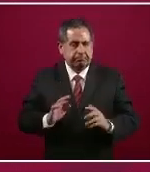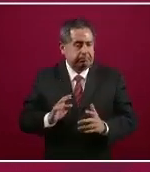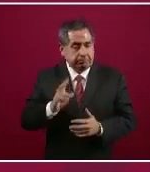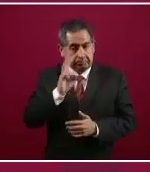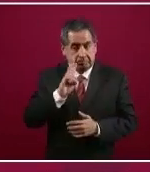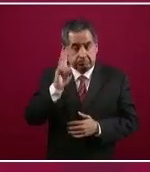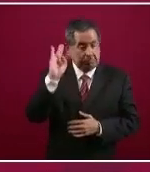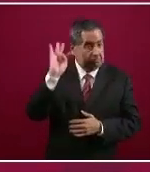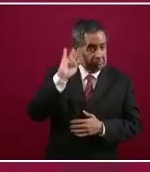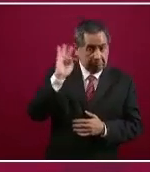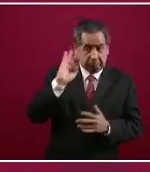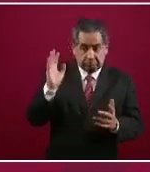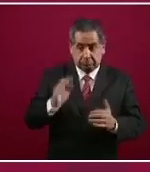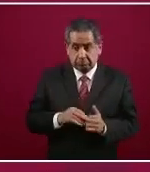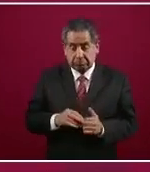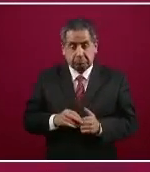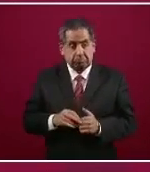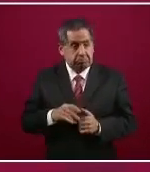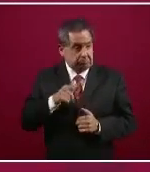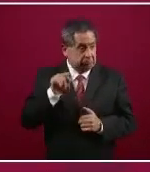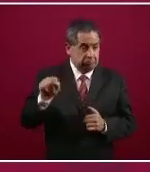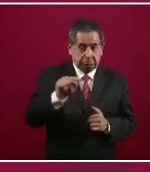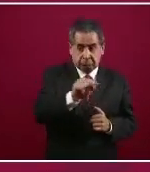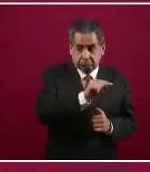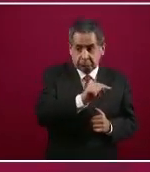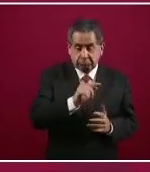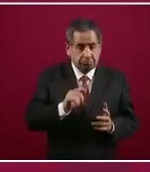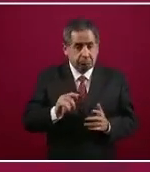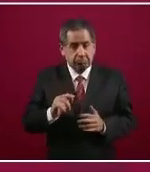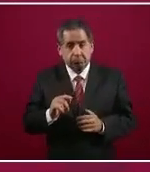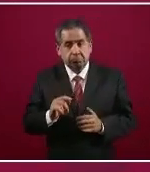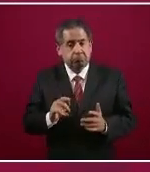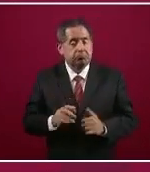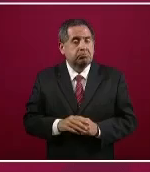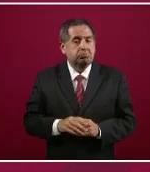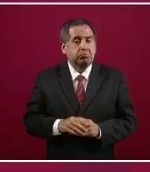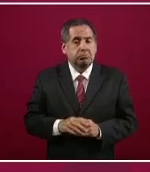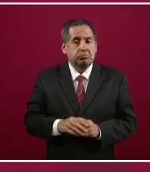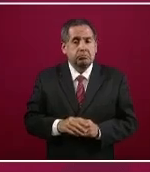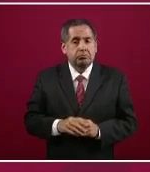y a lo mejor si se logra con los que